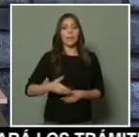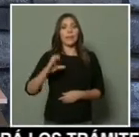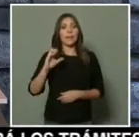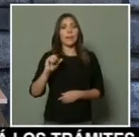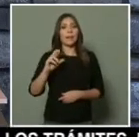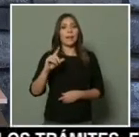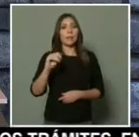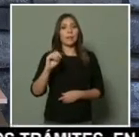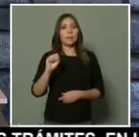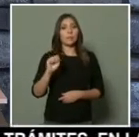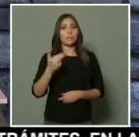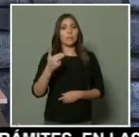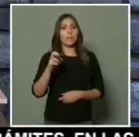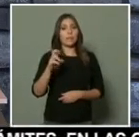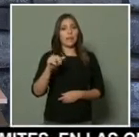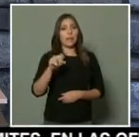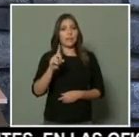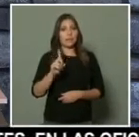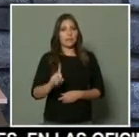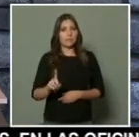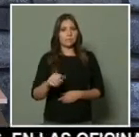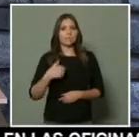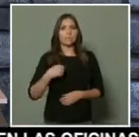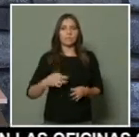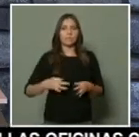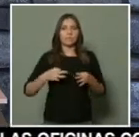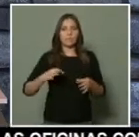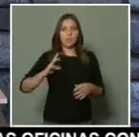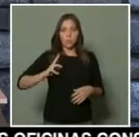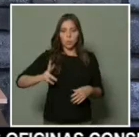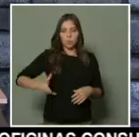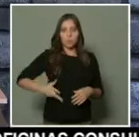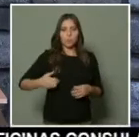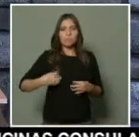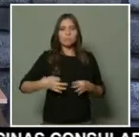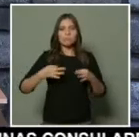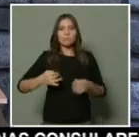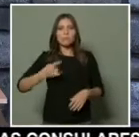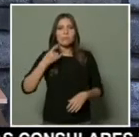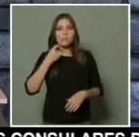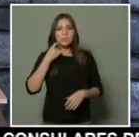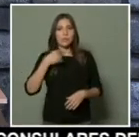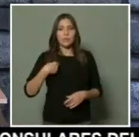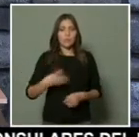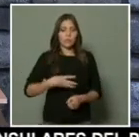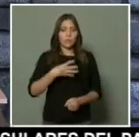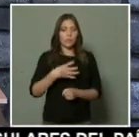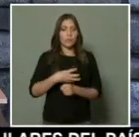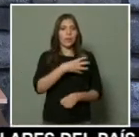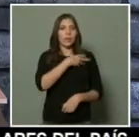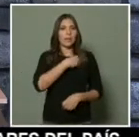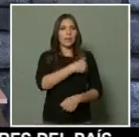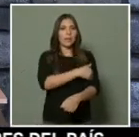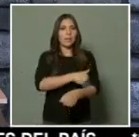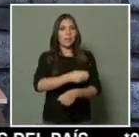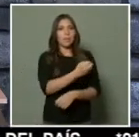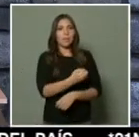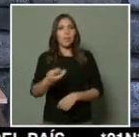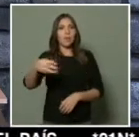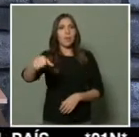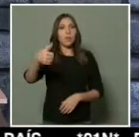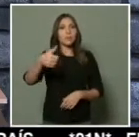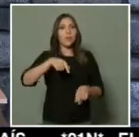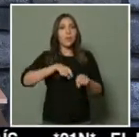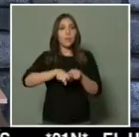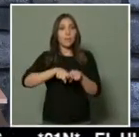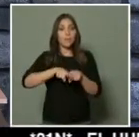de la sociedad civil organizada, de los académicos y de los expertos en materia hídrica para conjuntar una ley que garantice la no privatización del agua y el